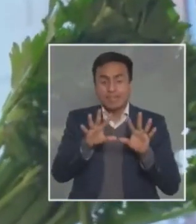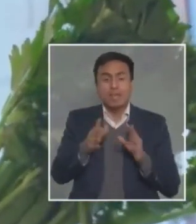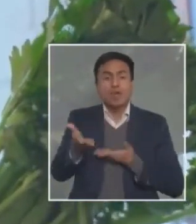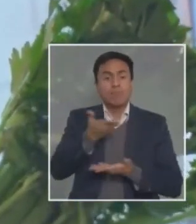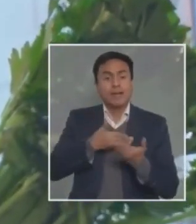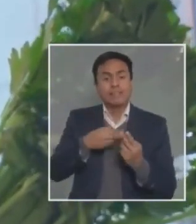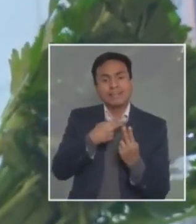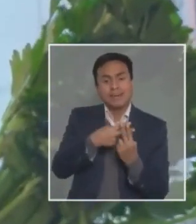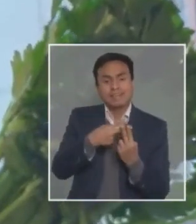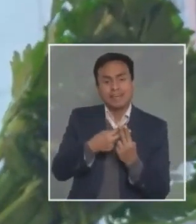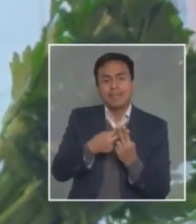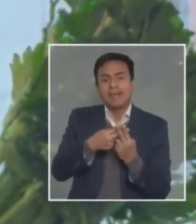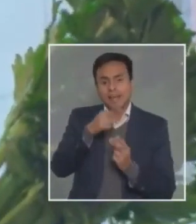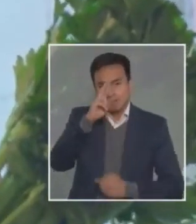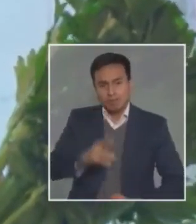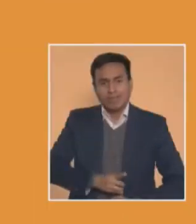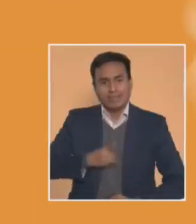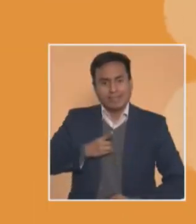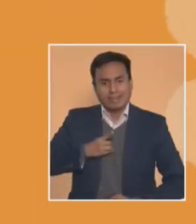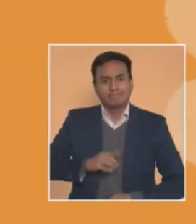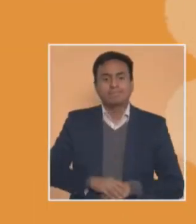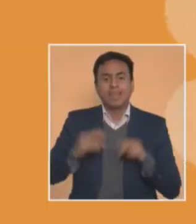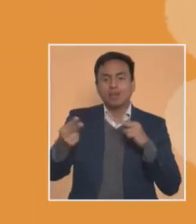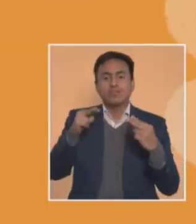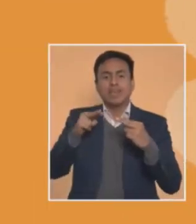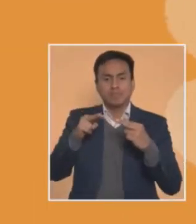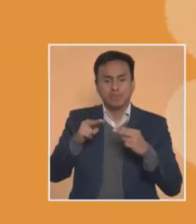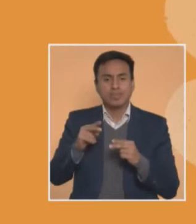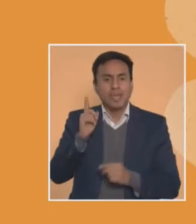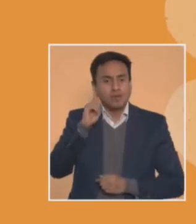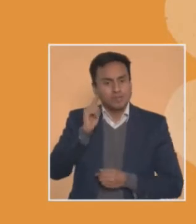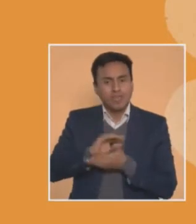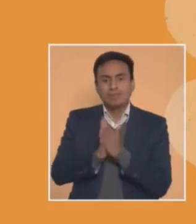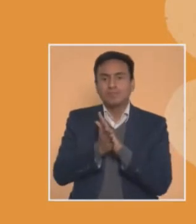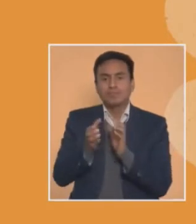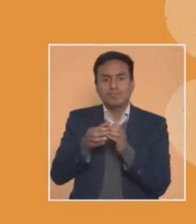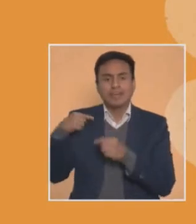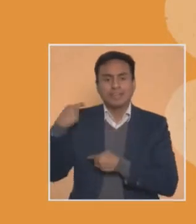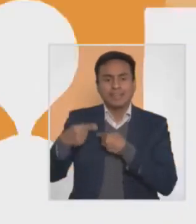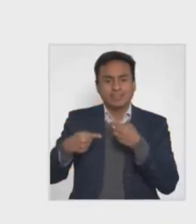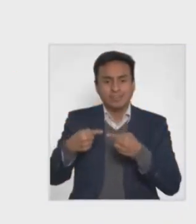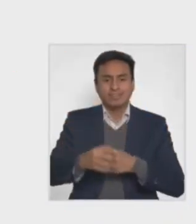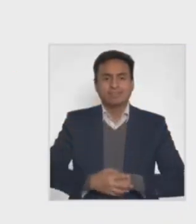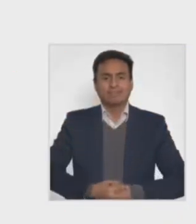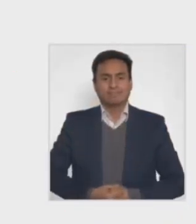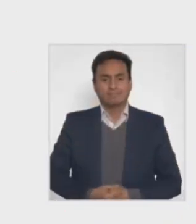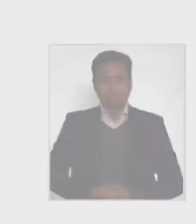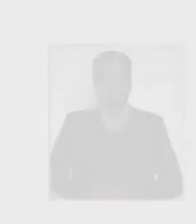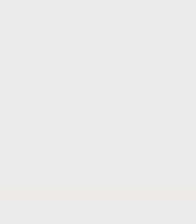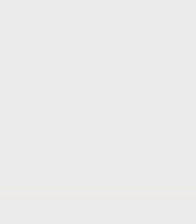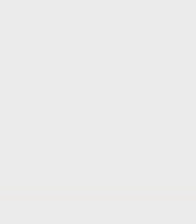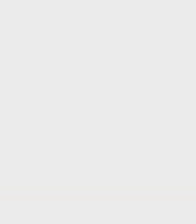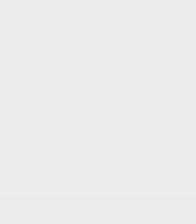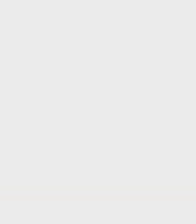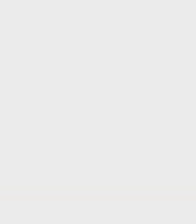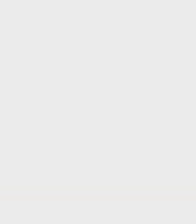destacar compártelo usando el hashtag respeto es dignidad encontrémonos escuché monos entre todas las generaciones